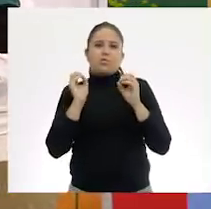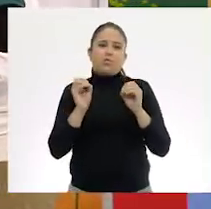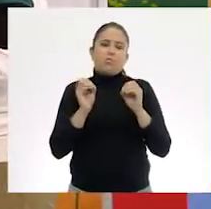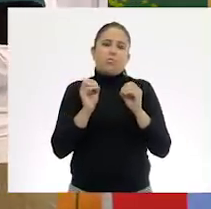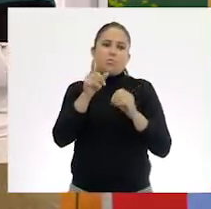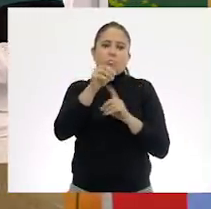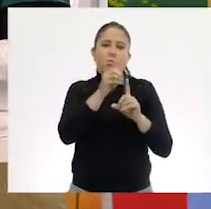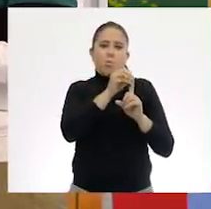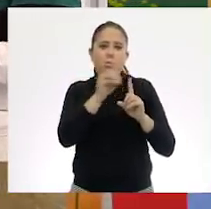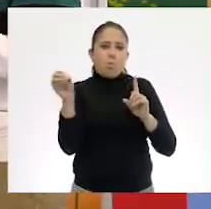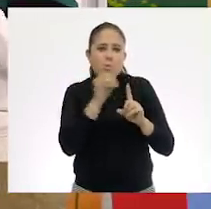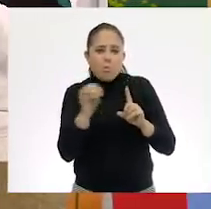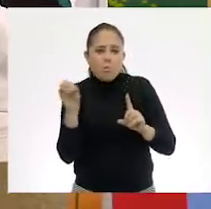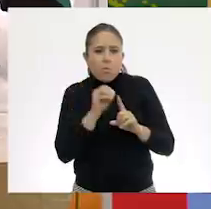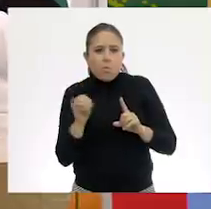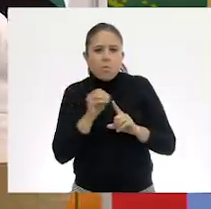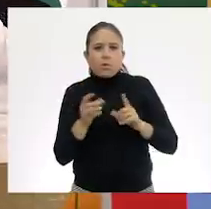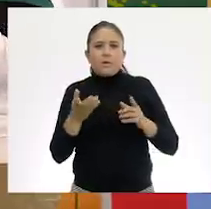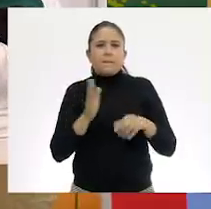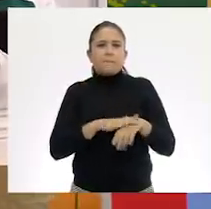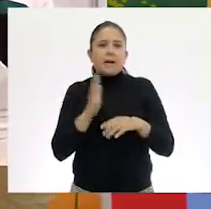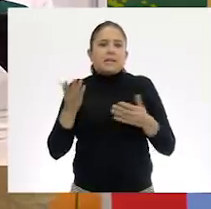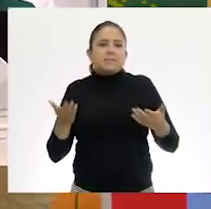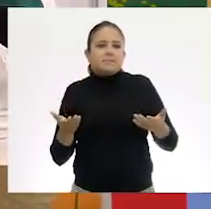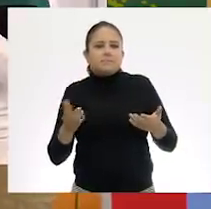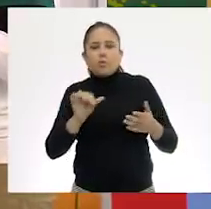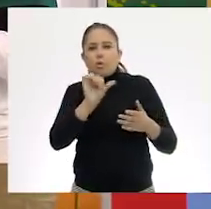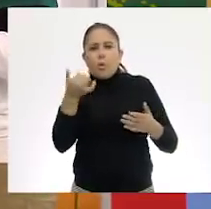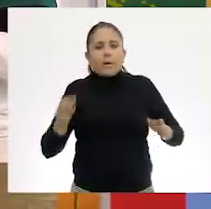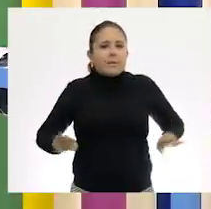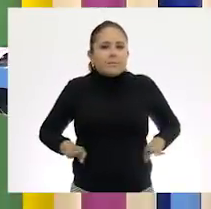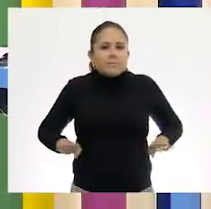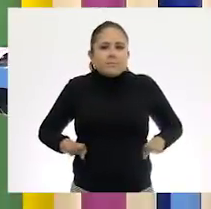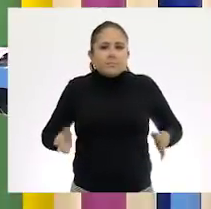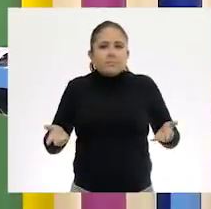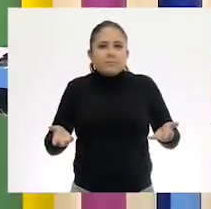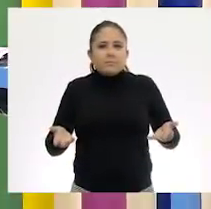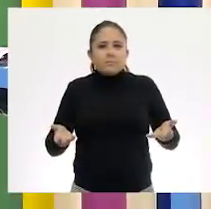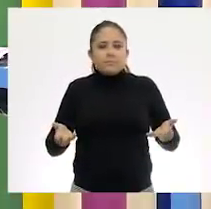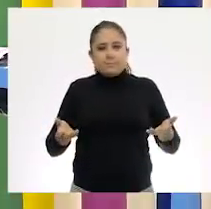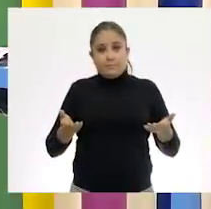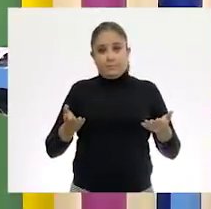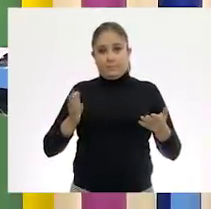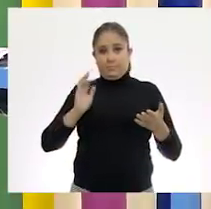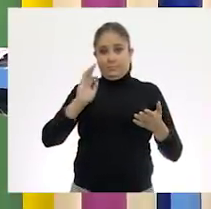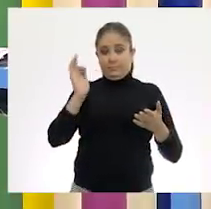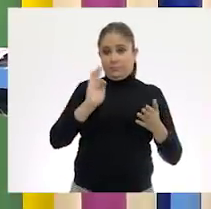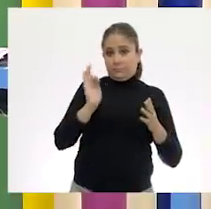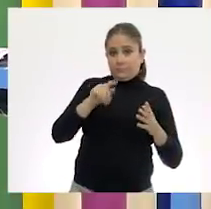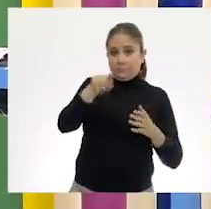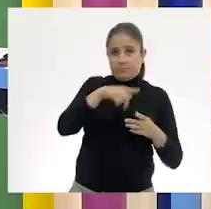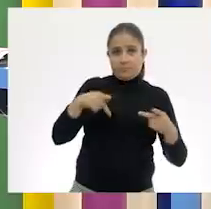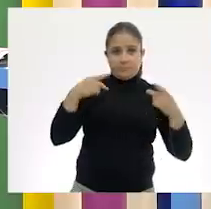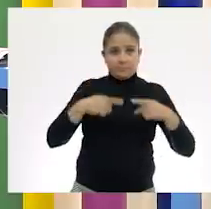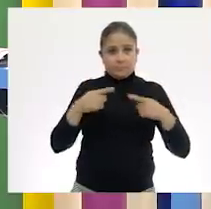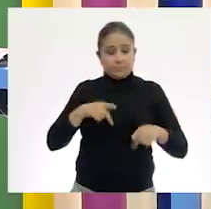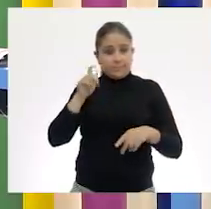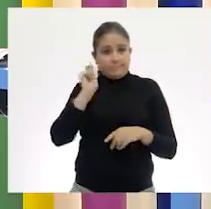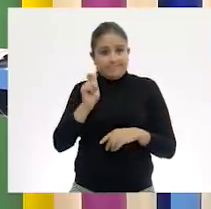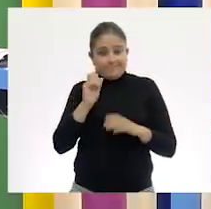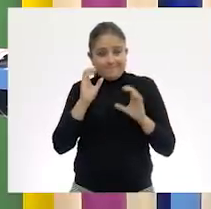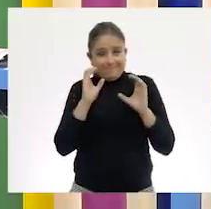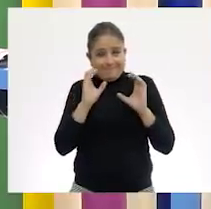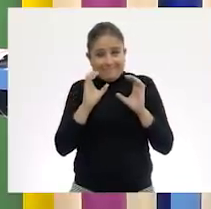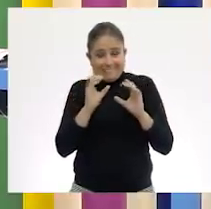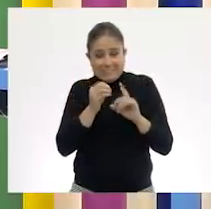puesto... ¿Cómo más puedes observar? ¿Qué otras características? Pues, digo, ya si es una persona que es muy